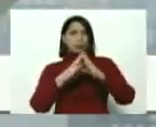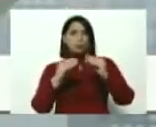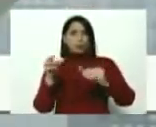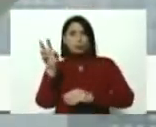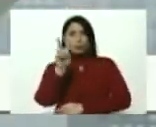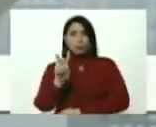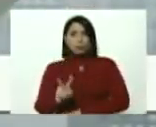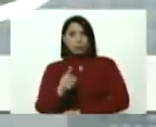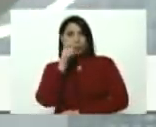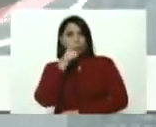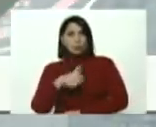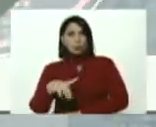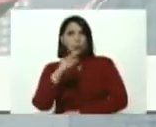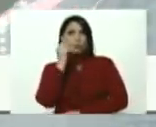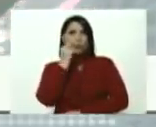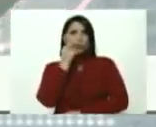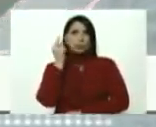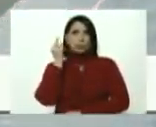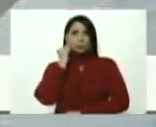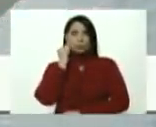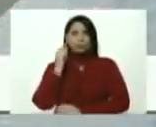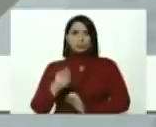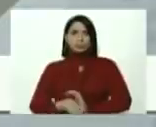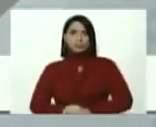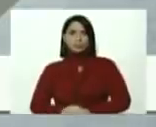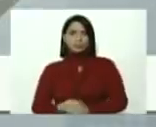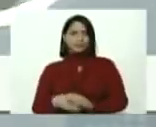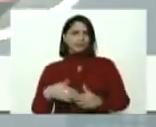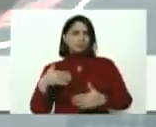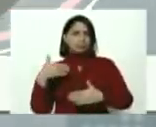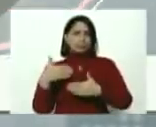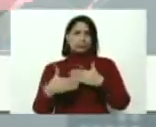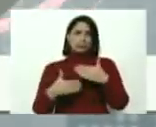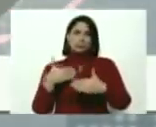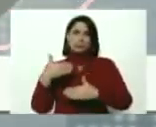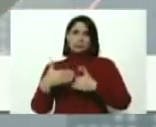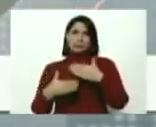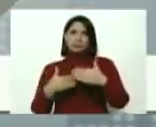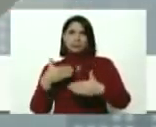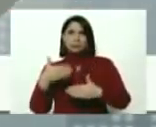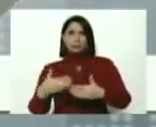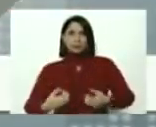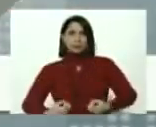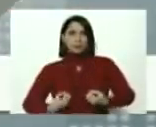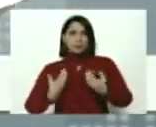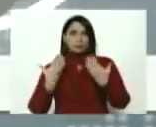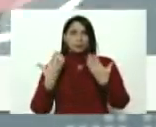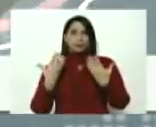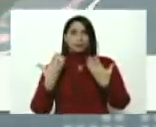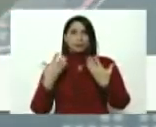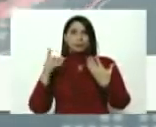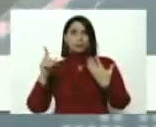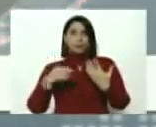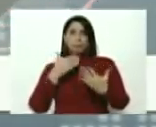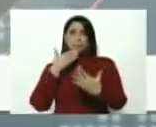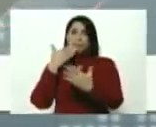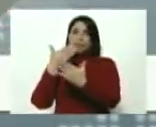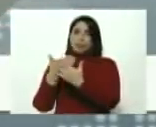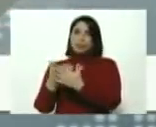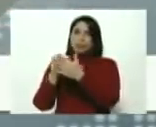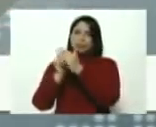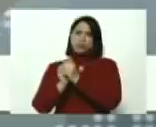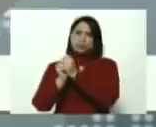y todos los venezolanos que por décadas y décadas han expresado su fervor, le han pedido